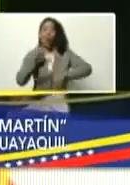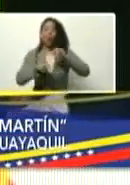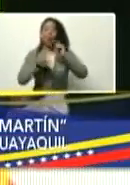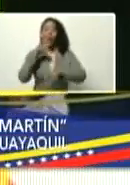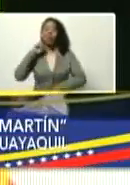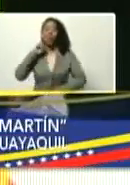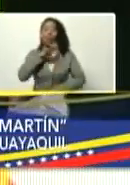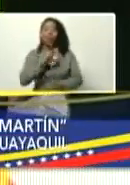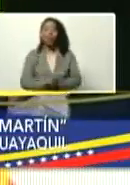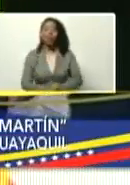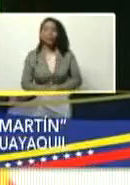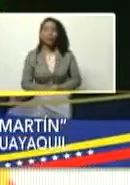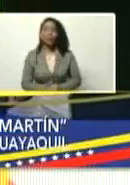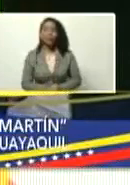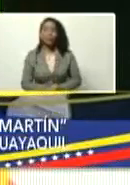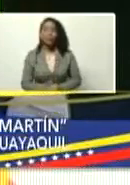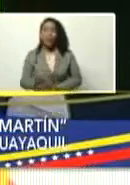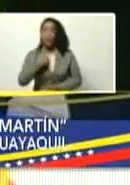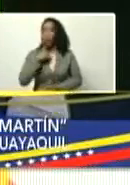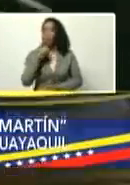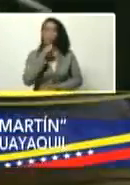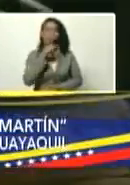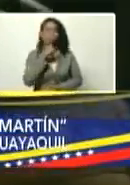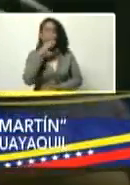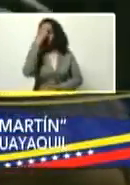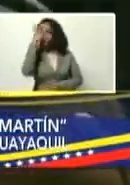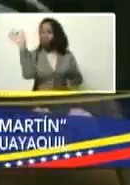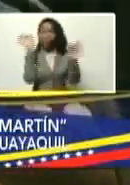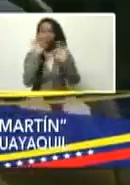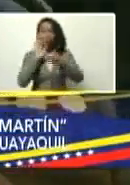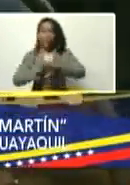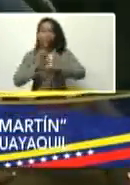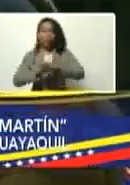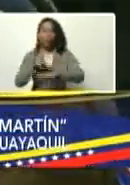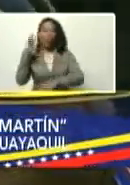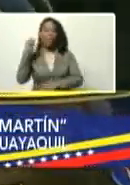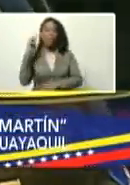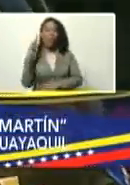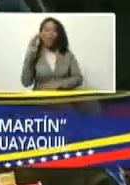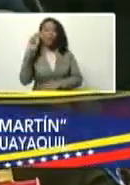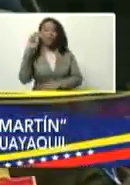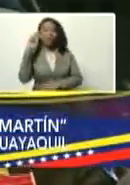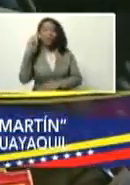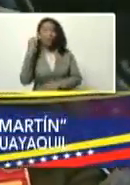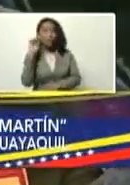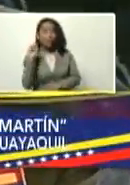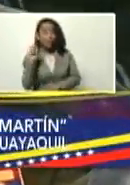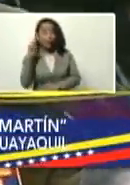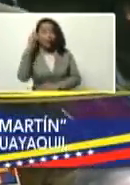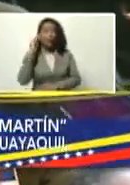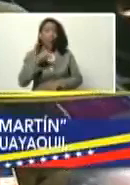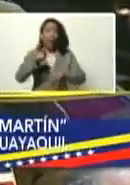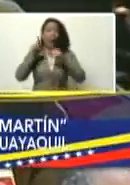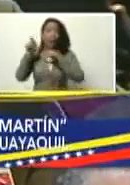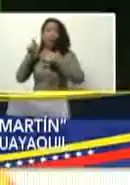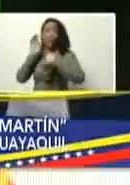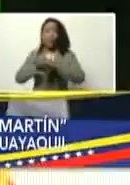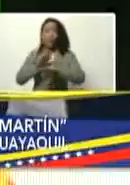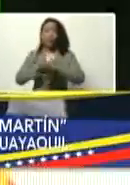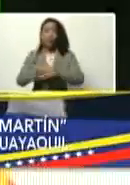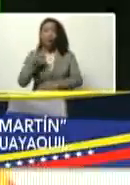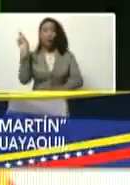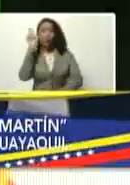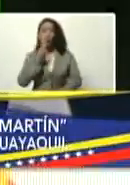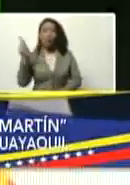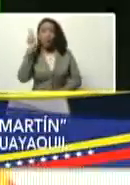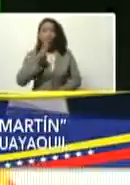historia? Y yo no tengo ninguna duda que lo que ocurrió entre San Martín y Bolívar fue precisamente eso, la